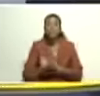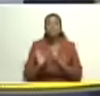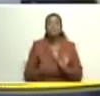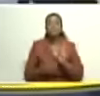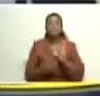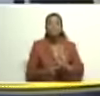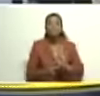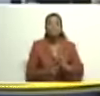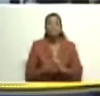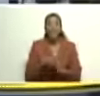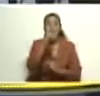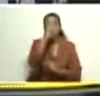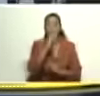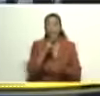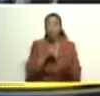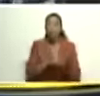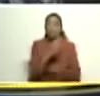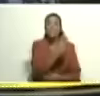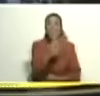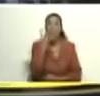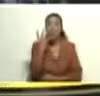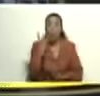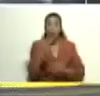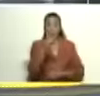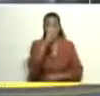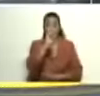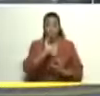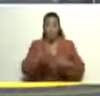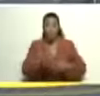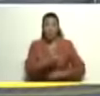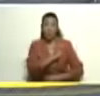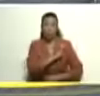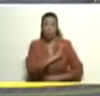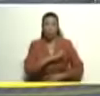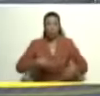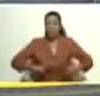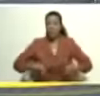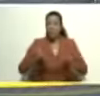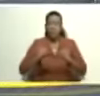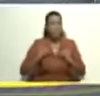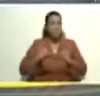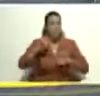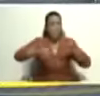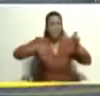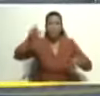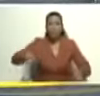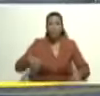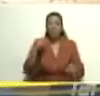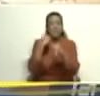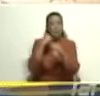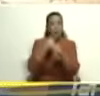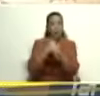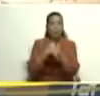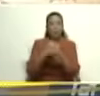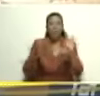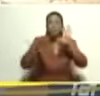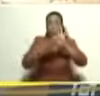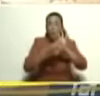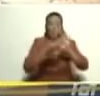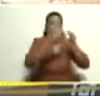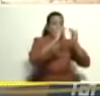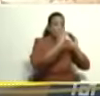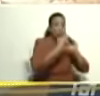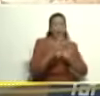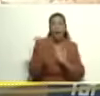5.5%. Y el año 2024, con el esfuerzo propio, con el trabajo mancomunado, con